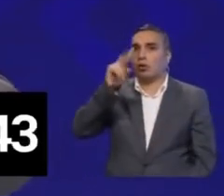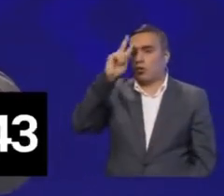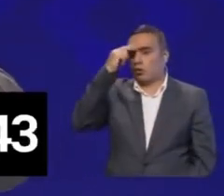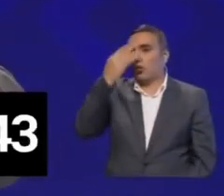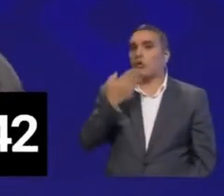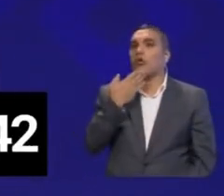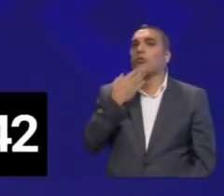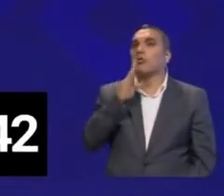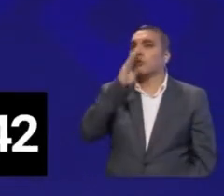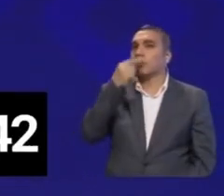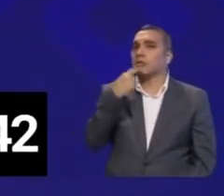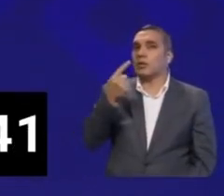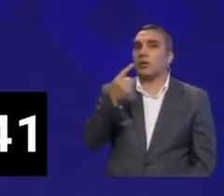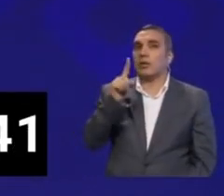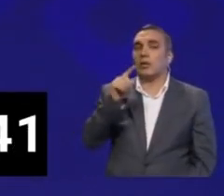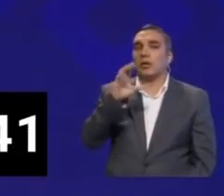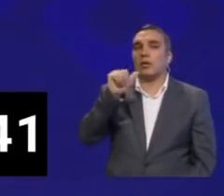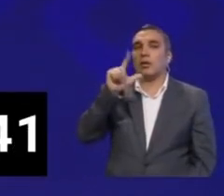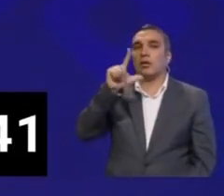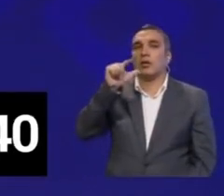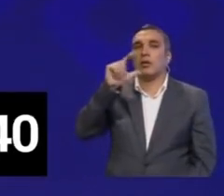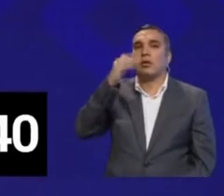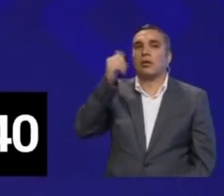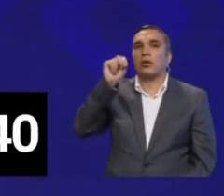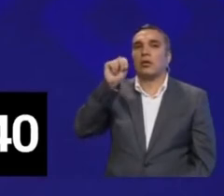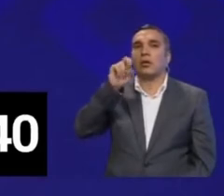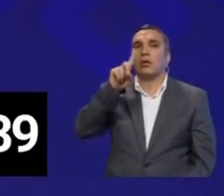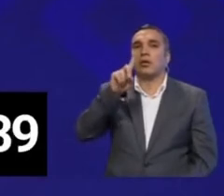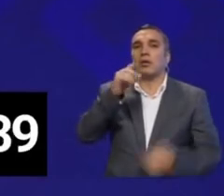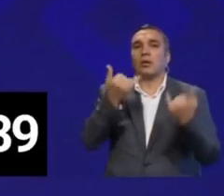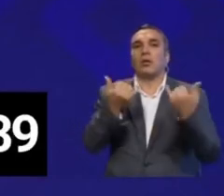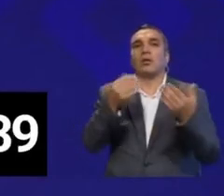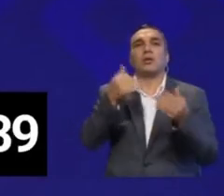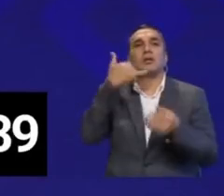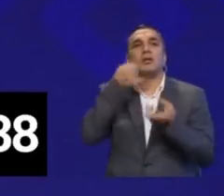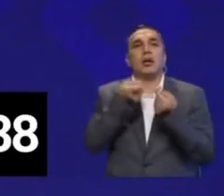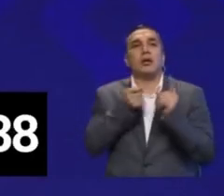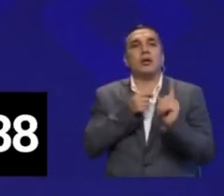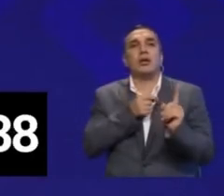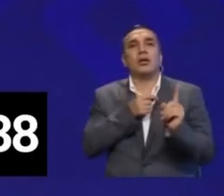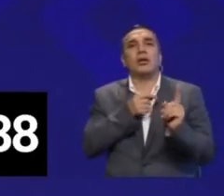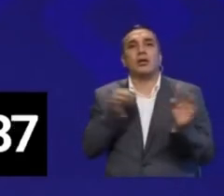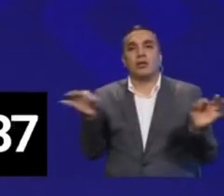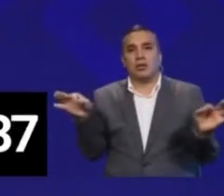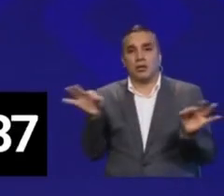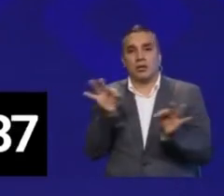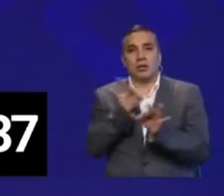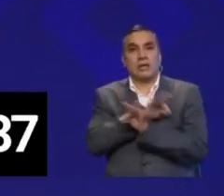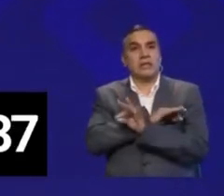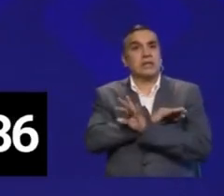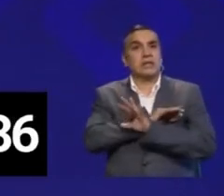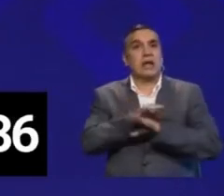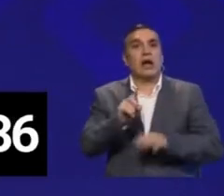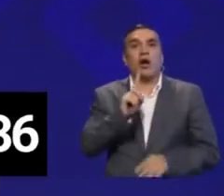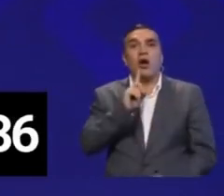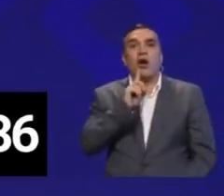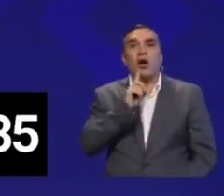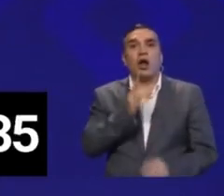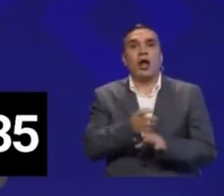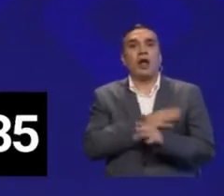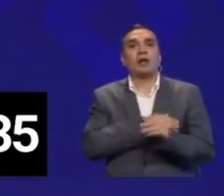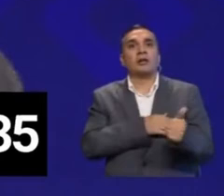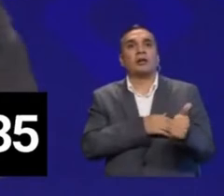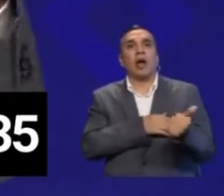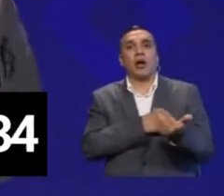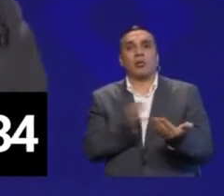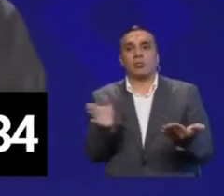lo hace. El coltán es un elemento que ahora está en los celulares y que ha reemplazado ya al oro que teníamos ahí.